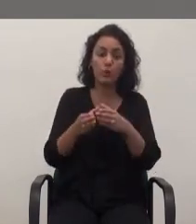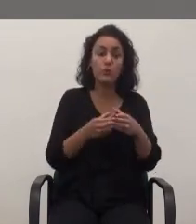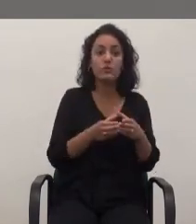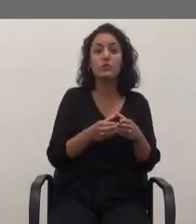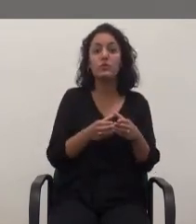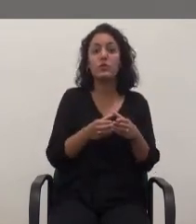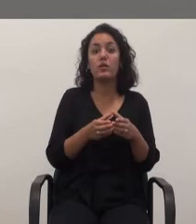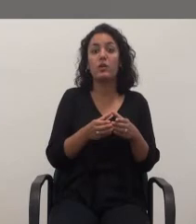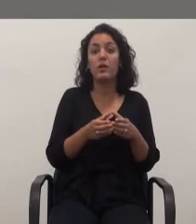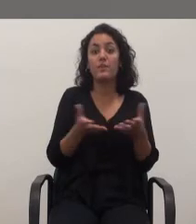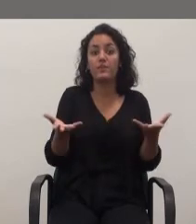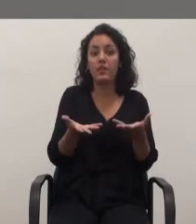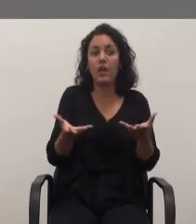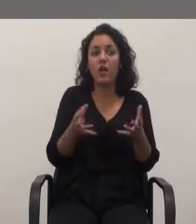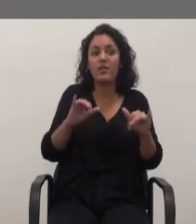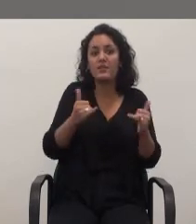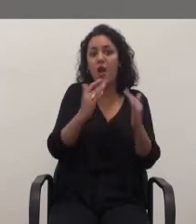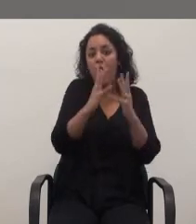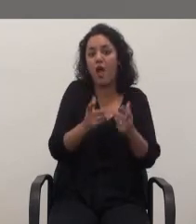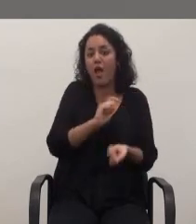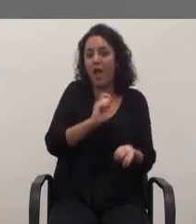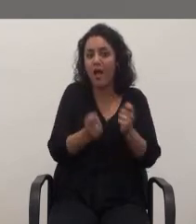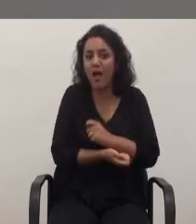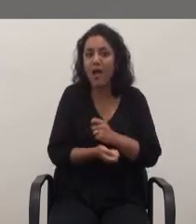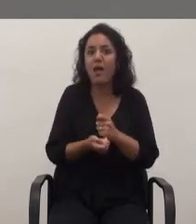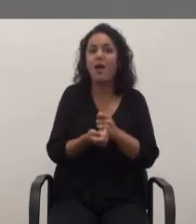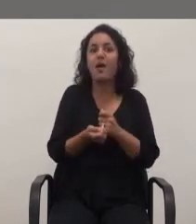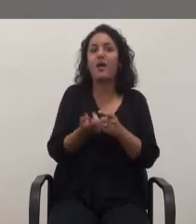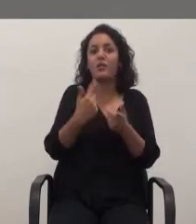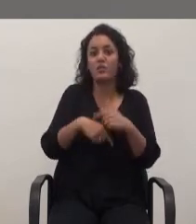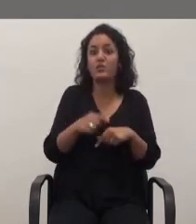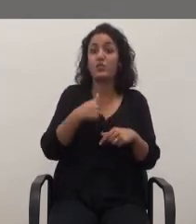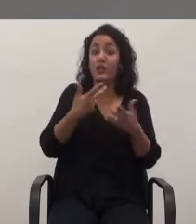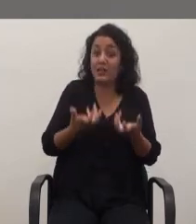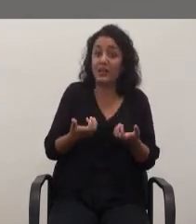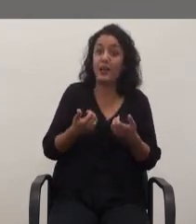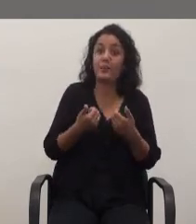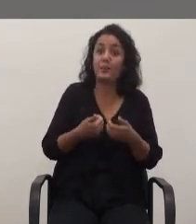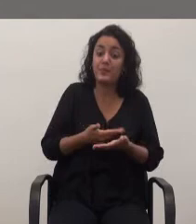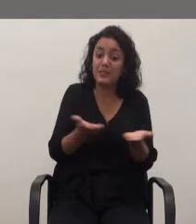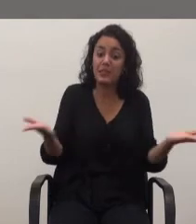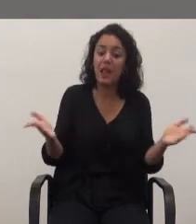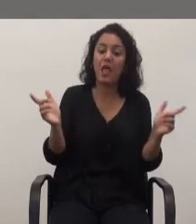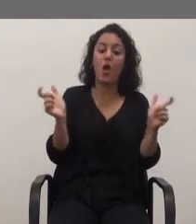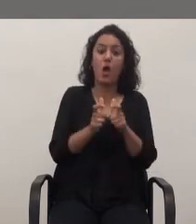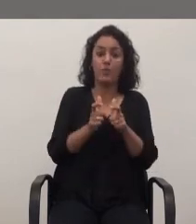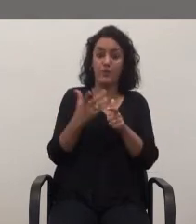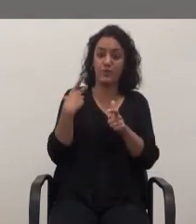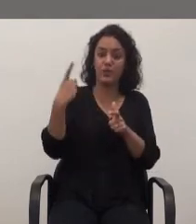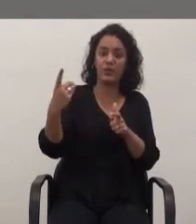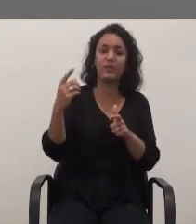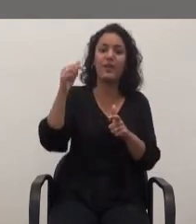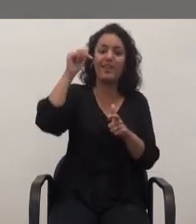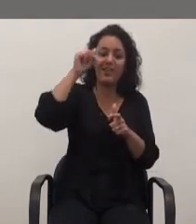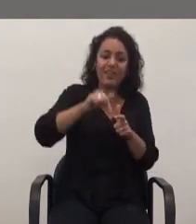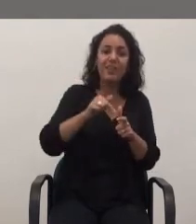raro. La intención era presentarle a la comisión directiva y a partir de la comisión directiva a todo el demos del ICEF